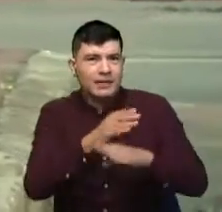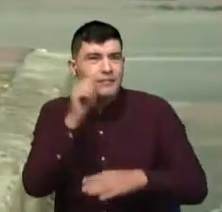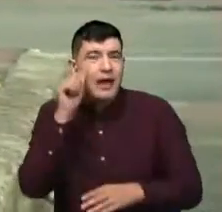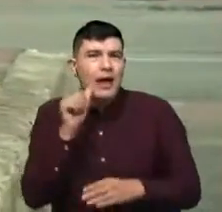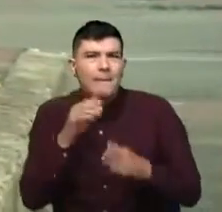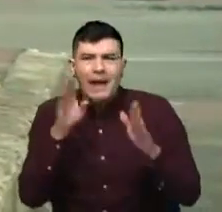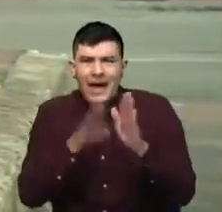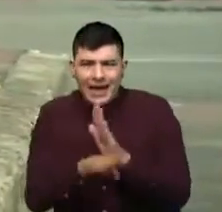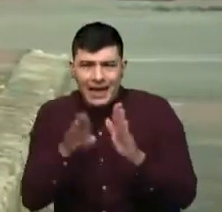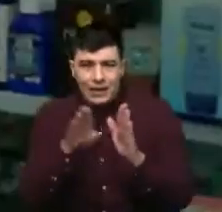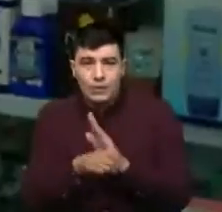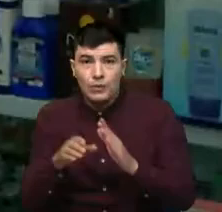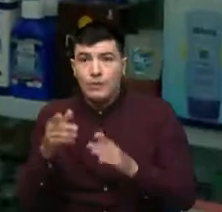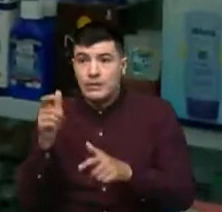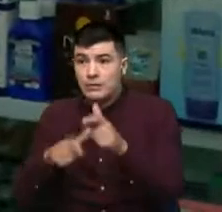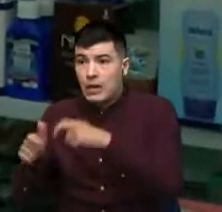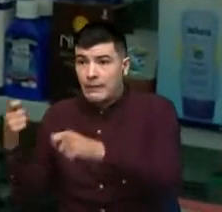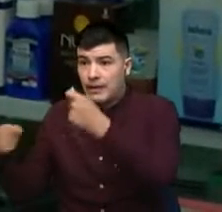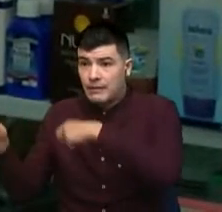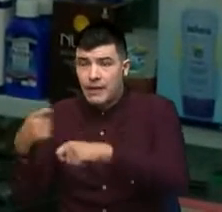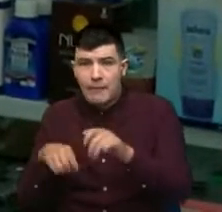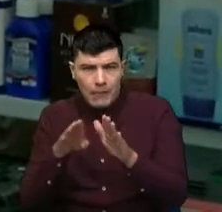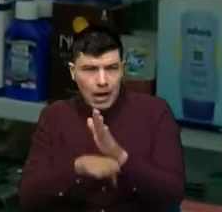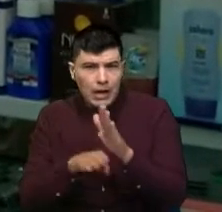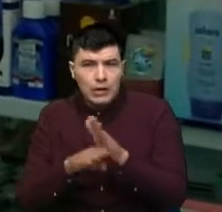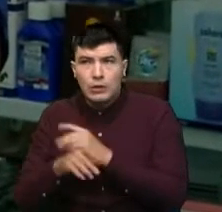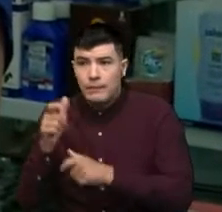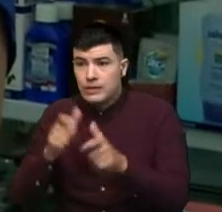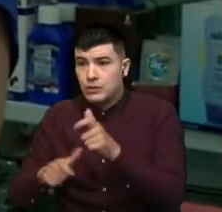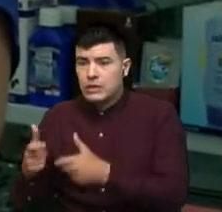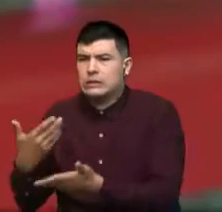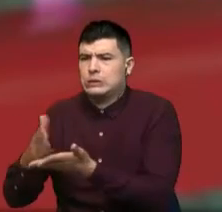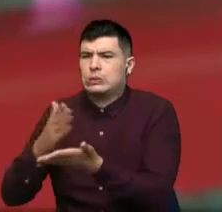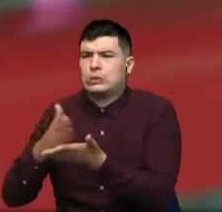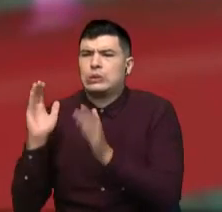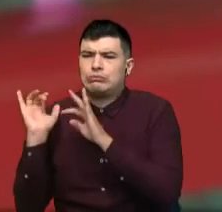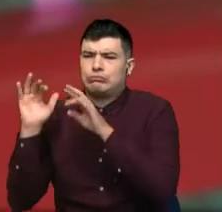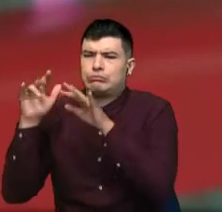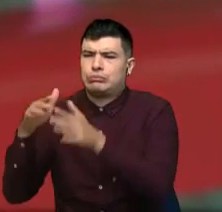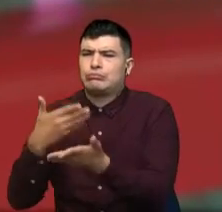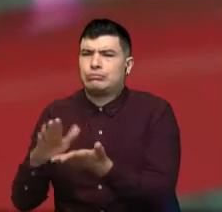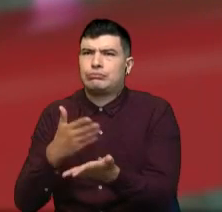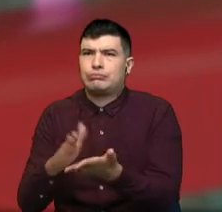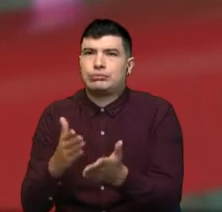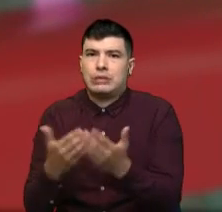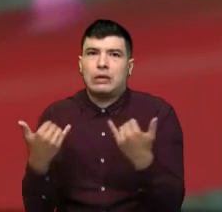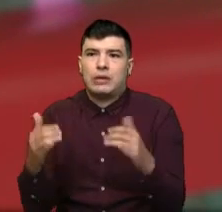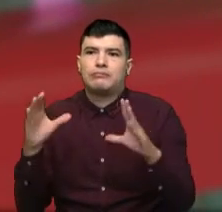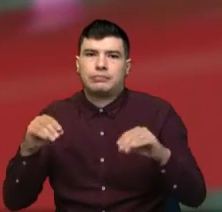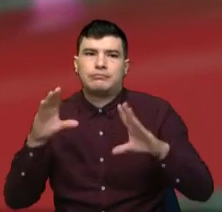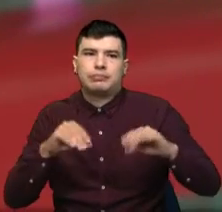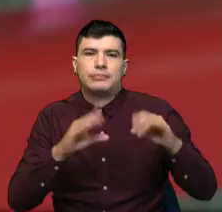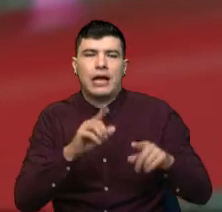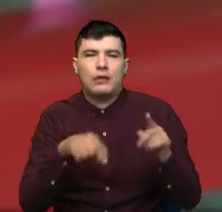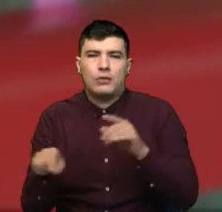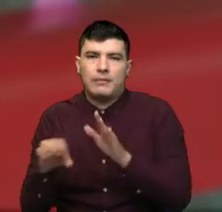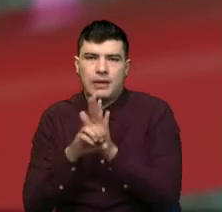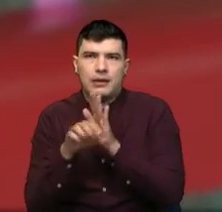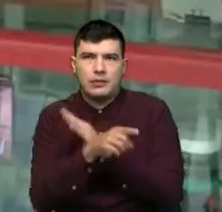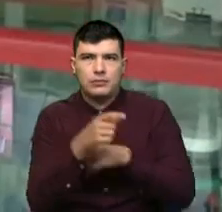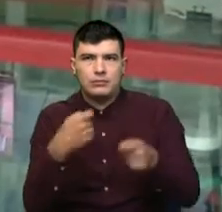usuarios y vendedores manifiestan que por el bajo costo de los anticonceptivos se ha presentado desabastecimiento de algunas marcas en el